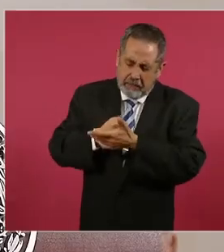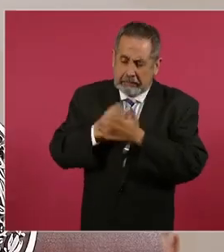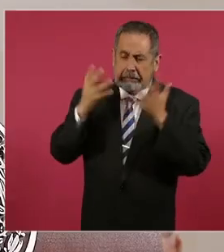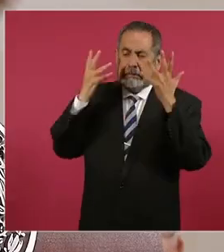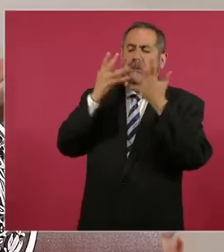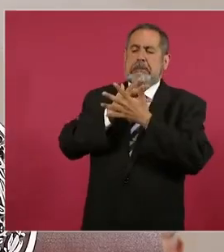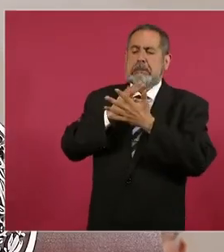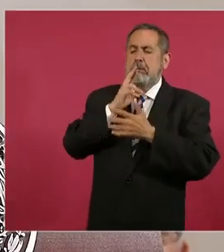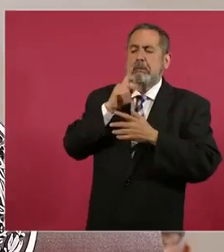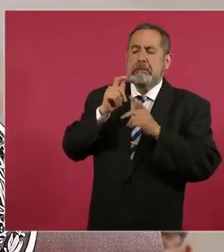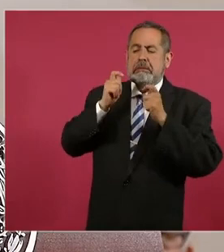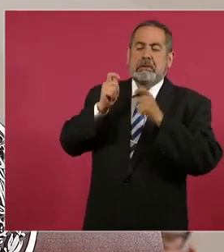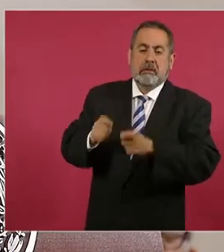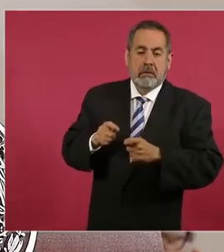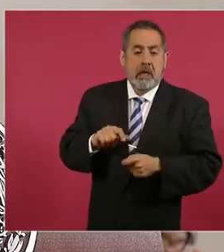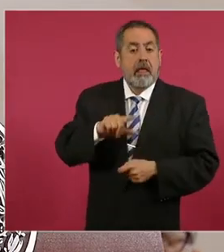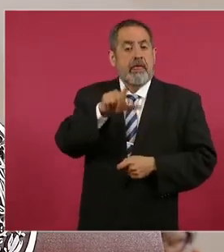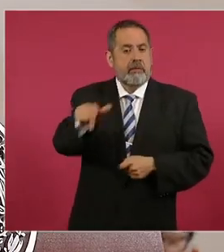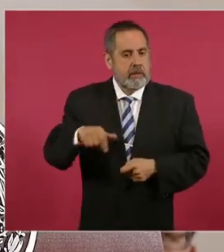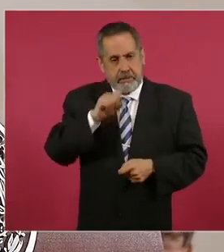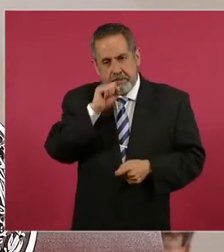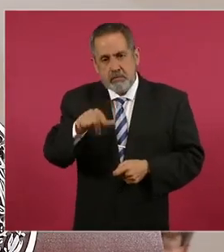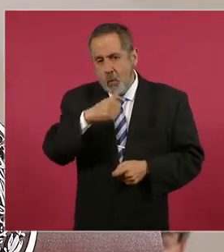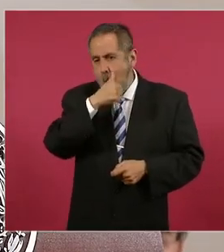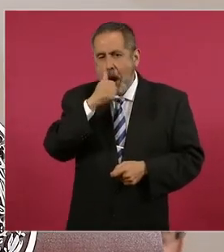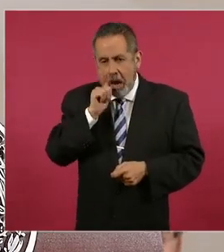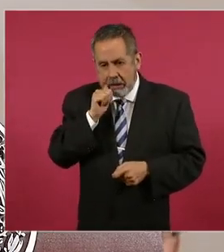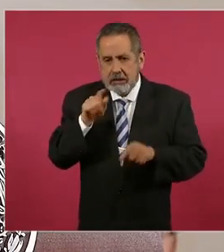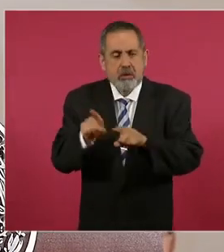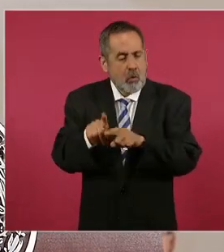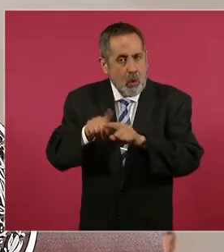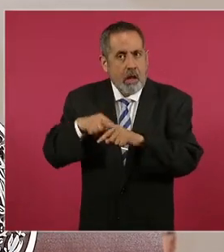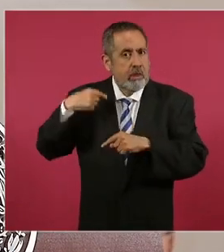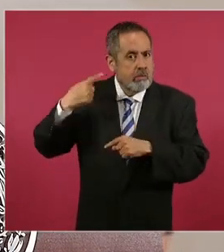¿Qué hubo cuando Juárez? Pues lo mismo,